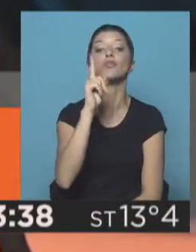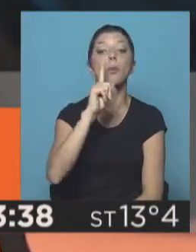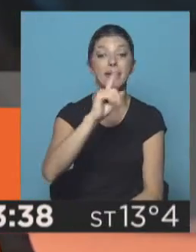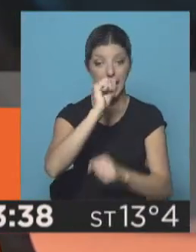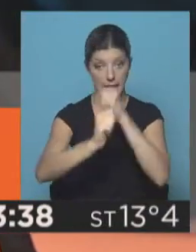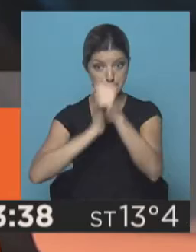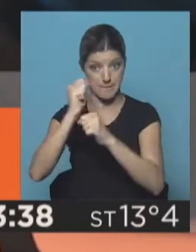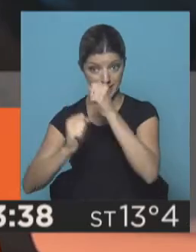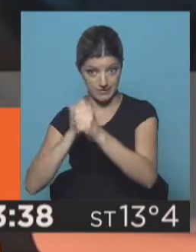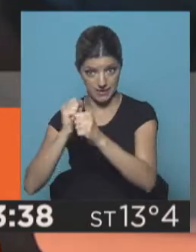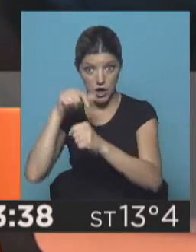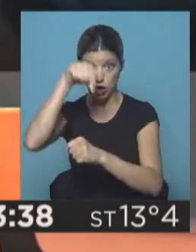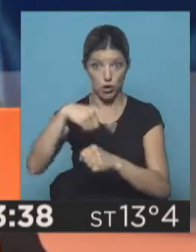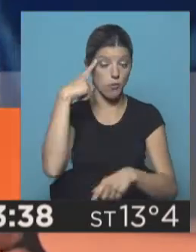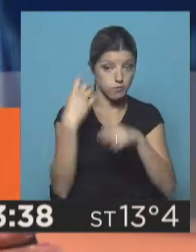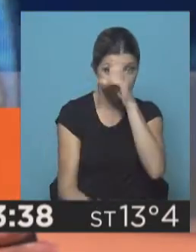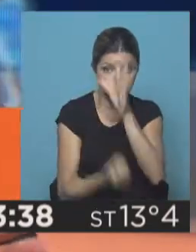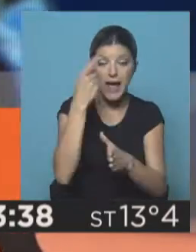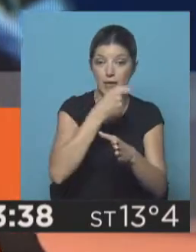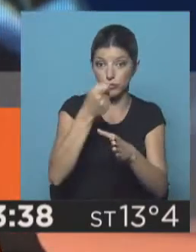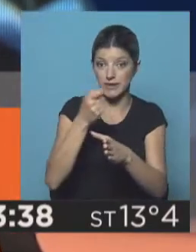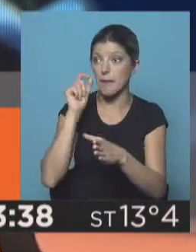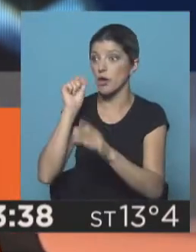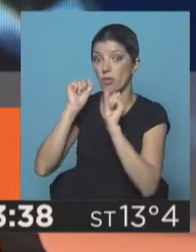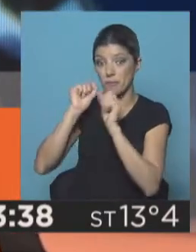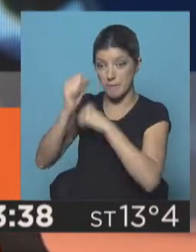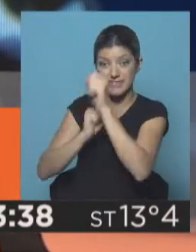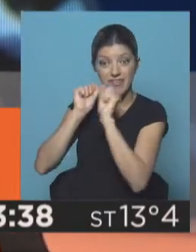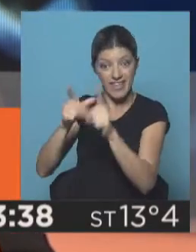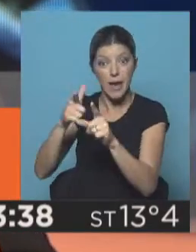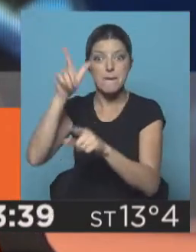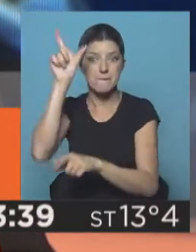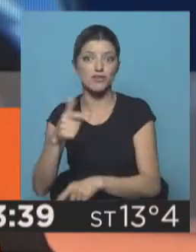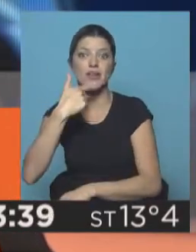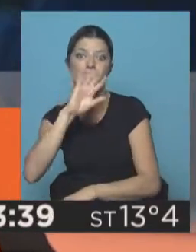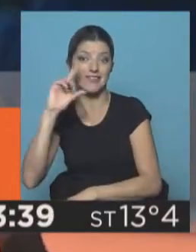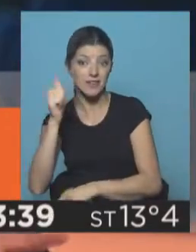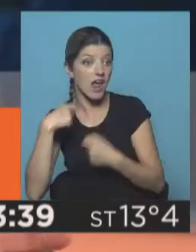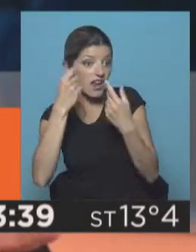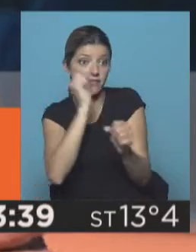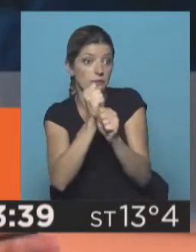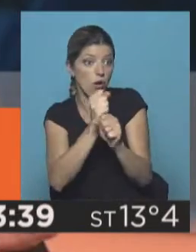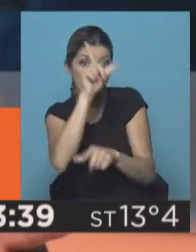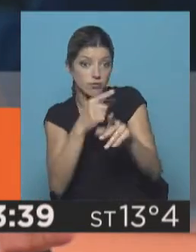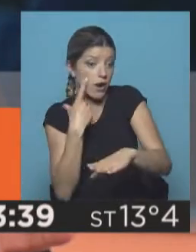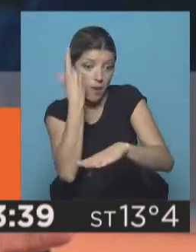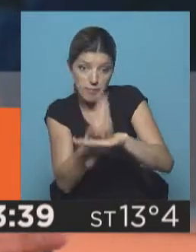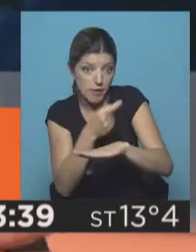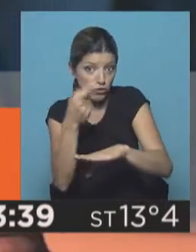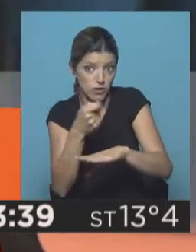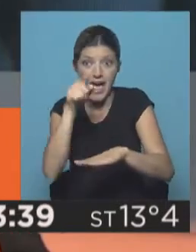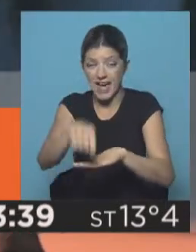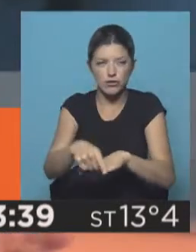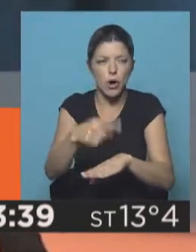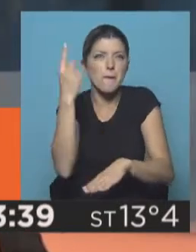montadas en Turquía que pertenecen a sirios, sí, lo que mencionan, y que dan trabajo a turcos. Esto no fue una planificación de parte del Estado.